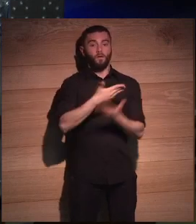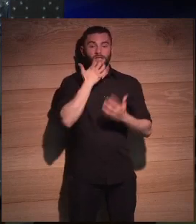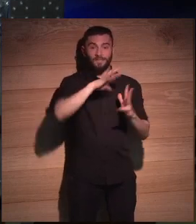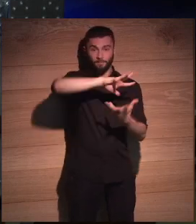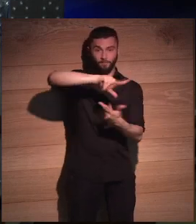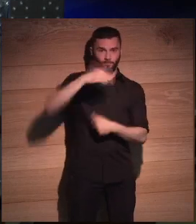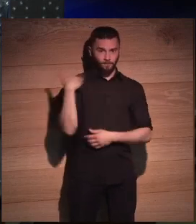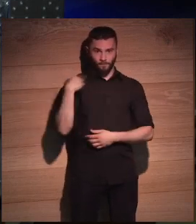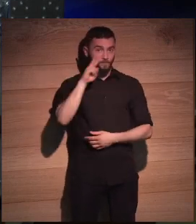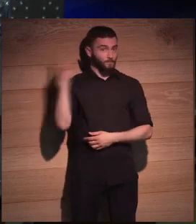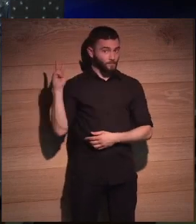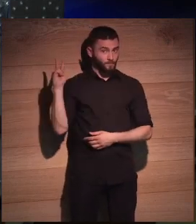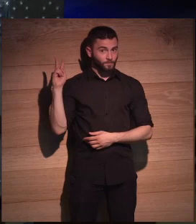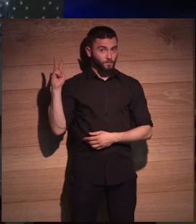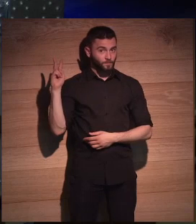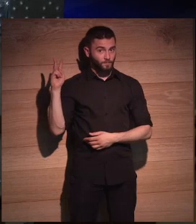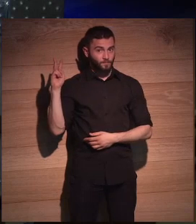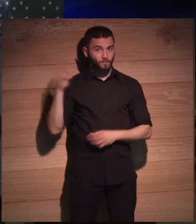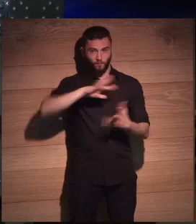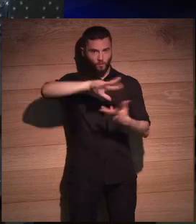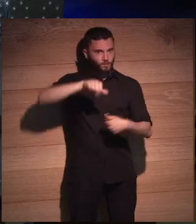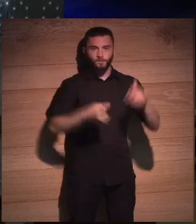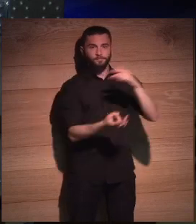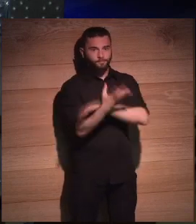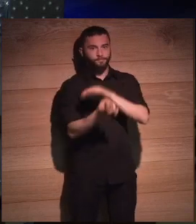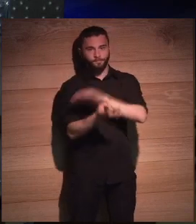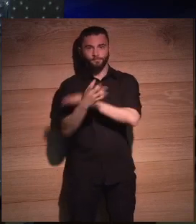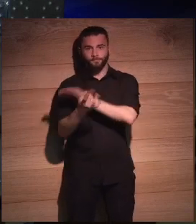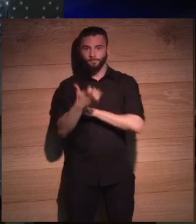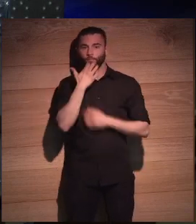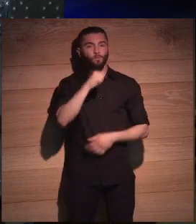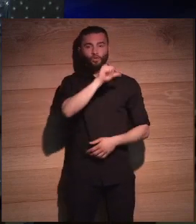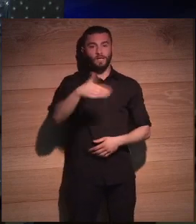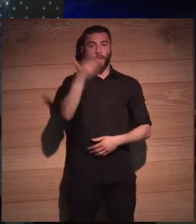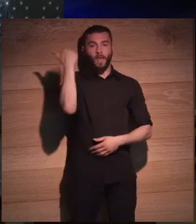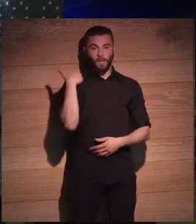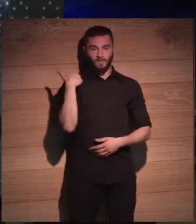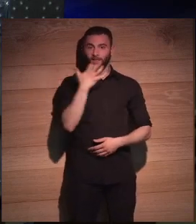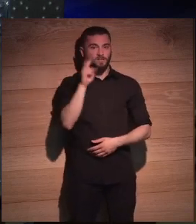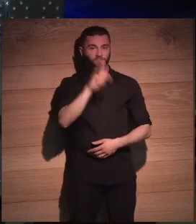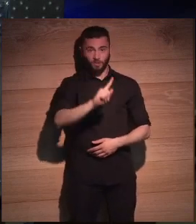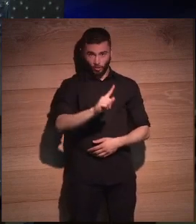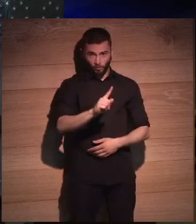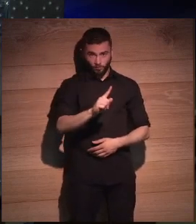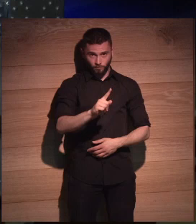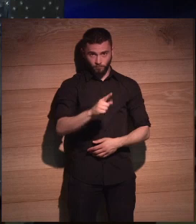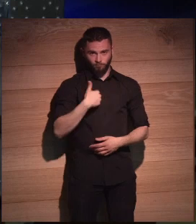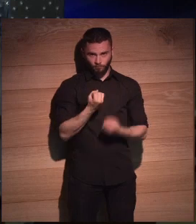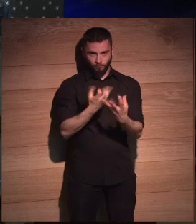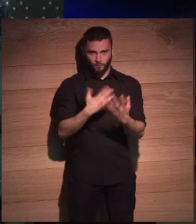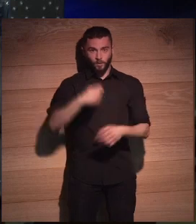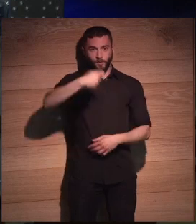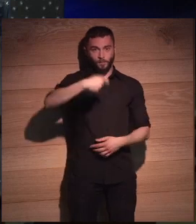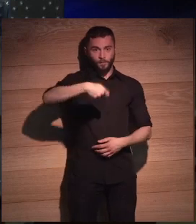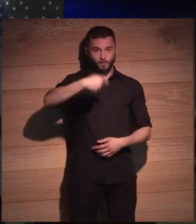noticias últimamente, está empezando a salir en los telediarios. La semana pasada, si no lo seguisteis, el